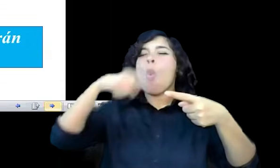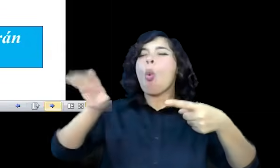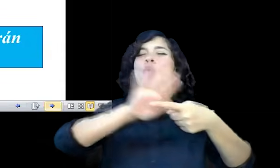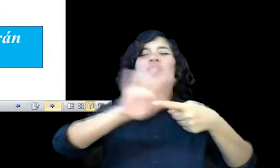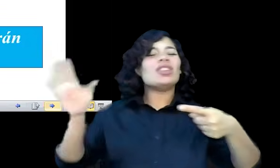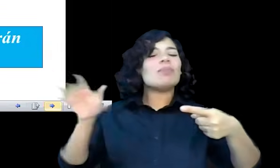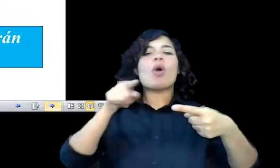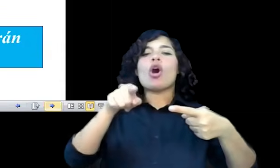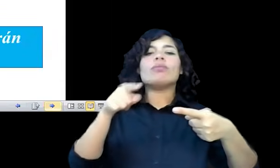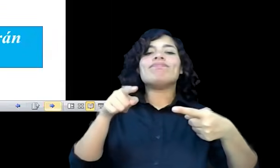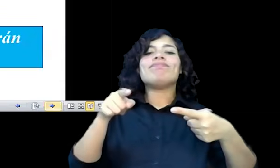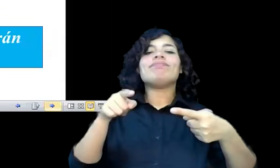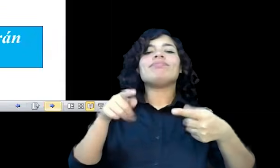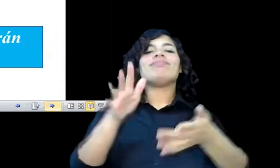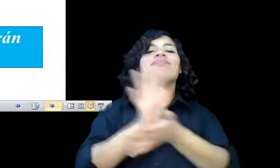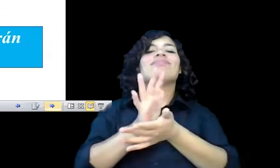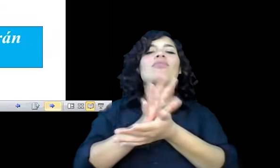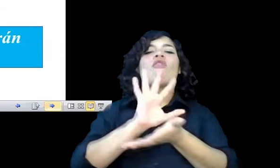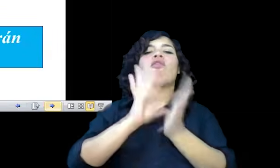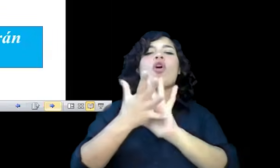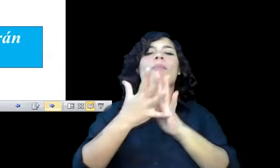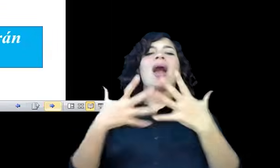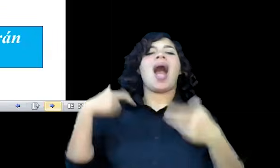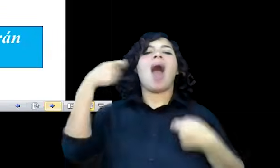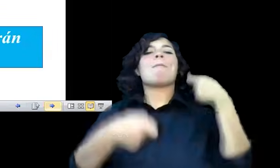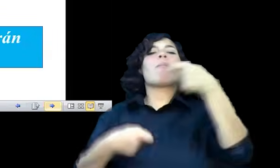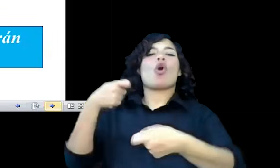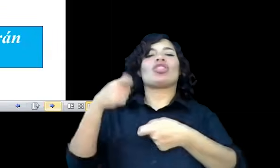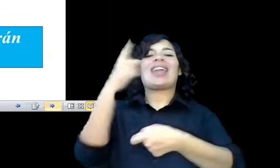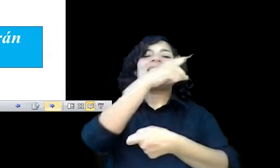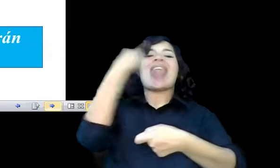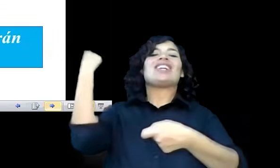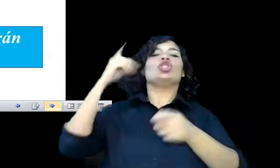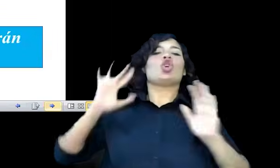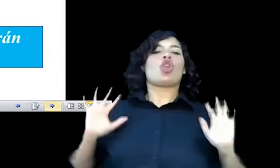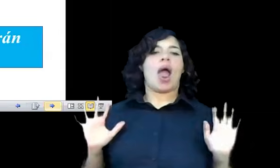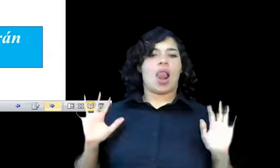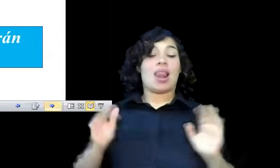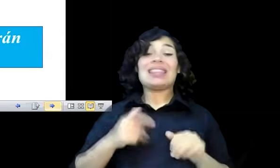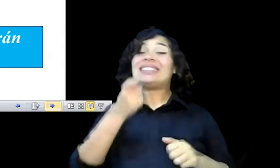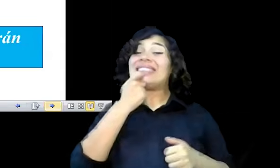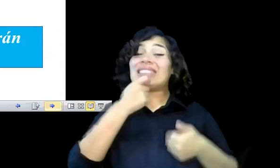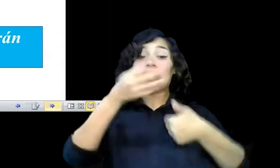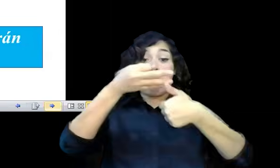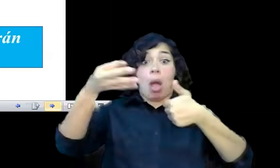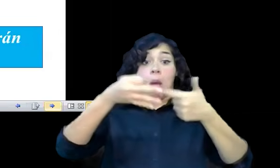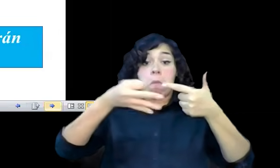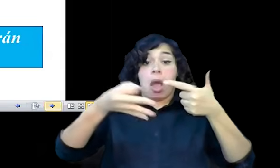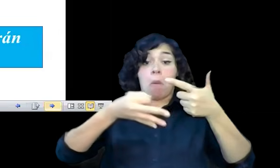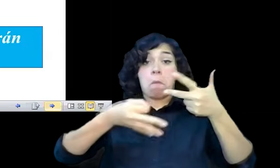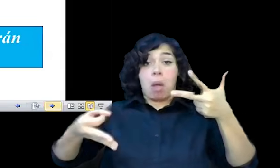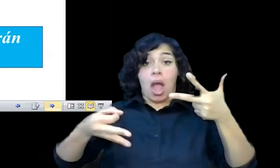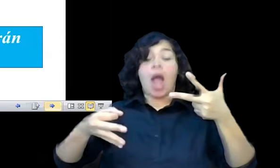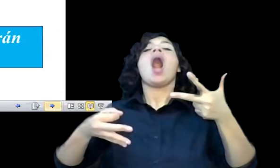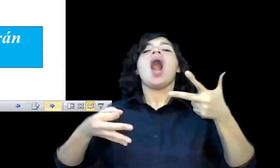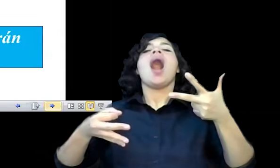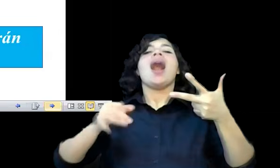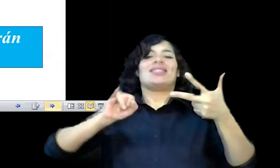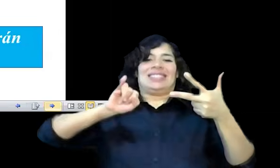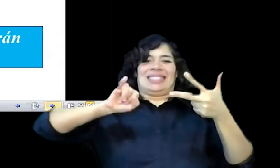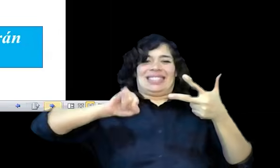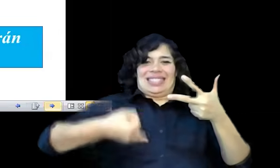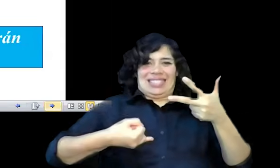que tengan interés nacional. Si se cumplen esas 3 condiciones,